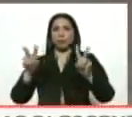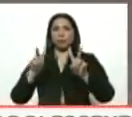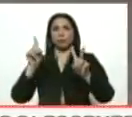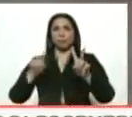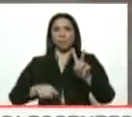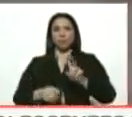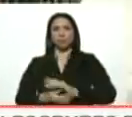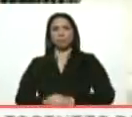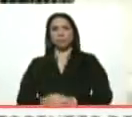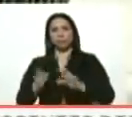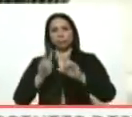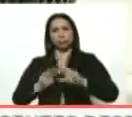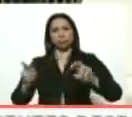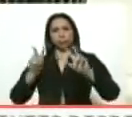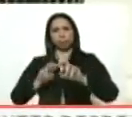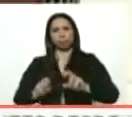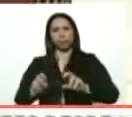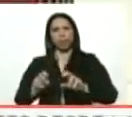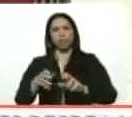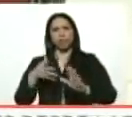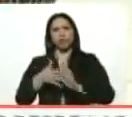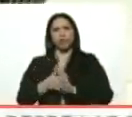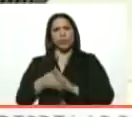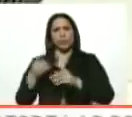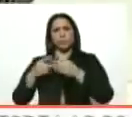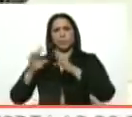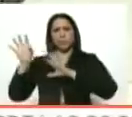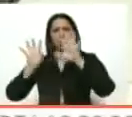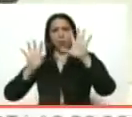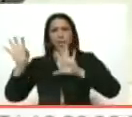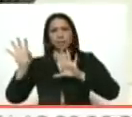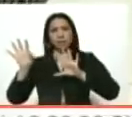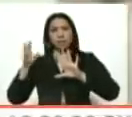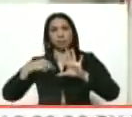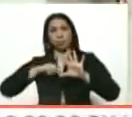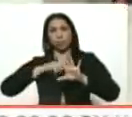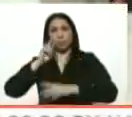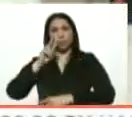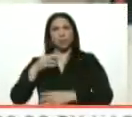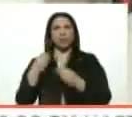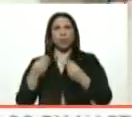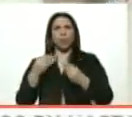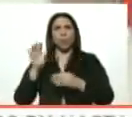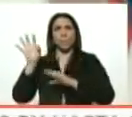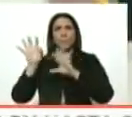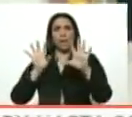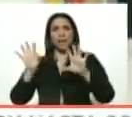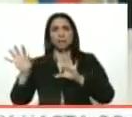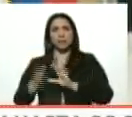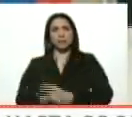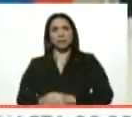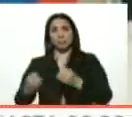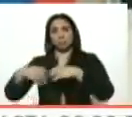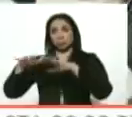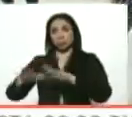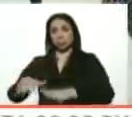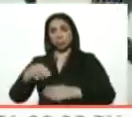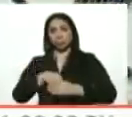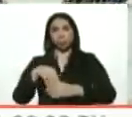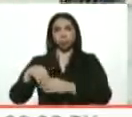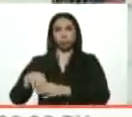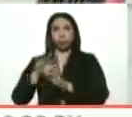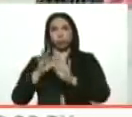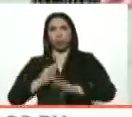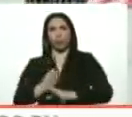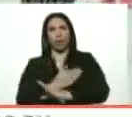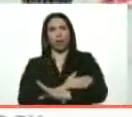incluso analizando situaciones en el exterior. Hemos visto cómo países que han levantado la cuarentena de forma